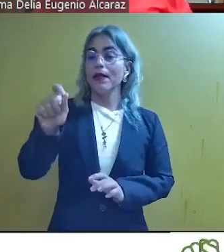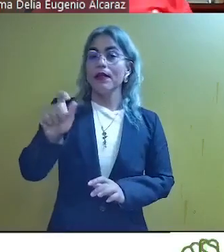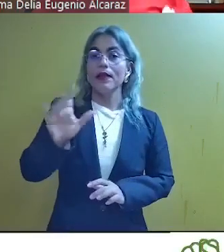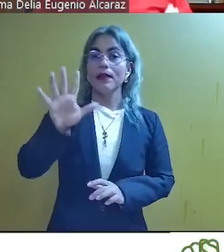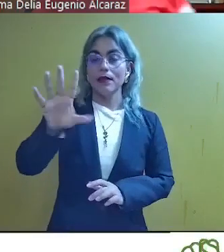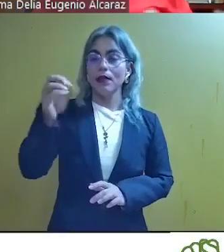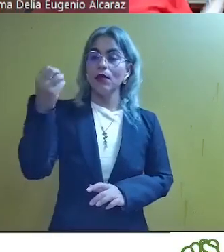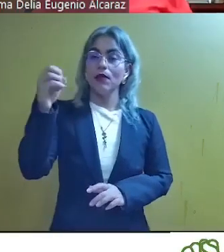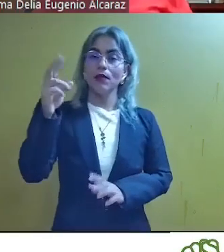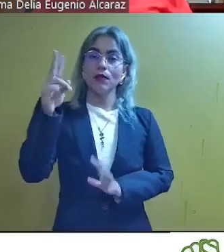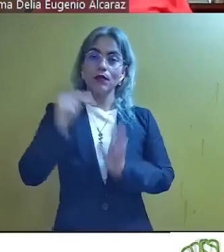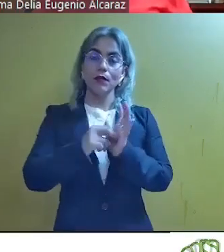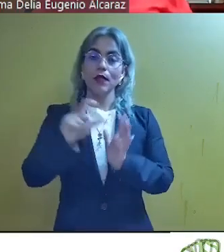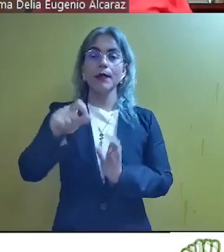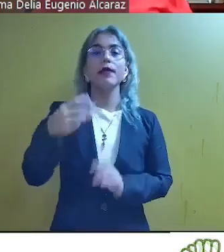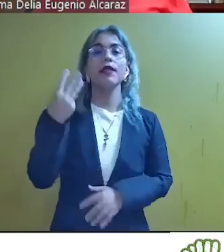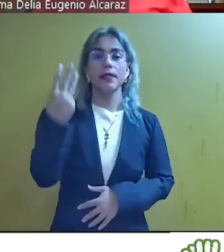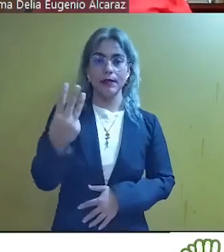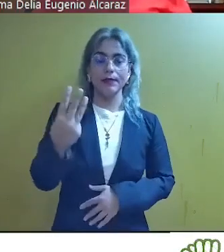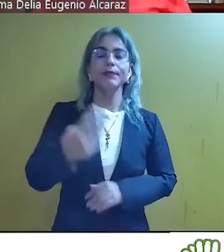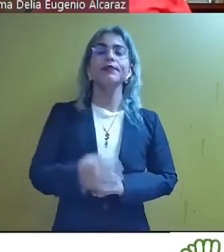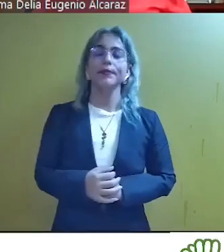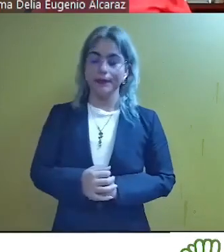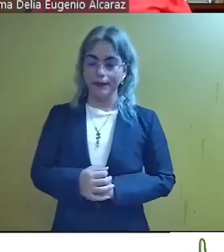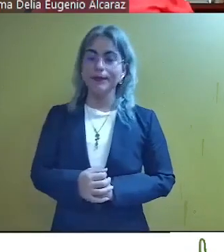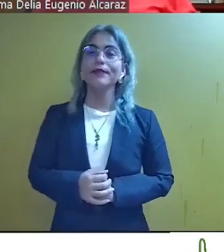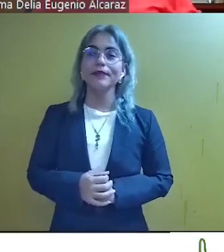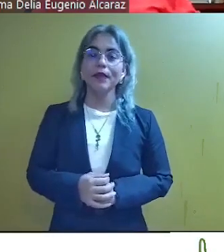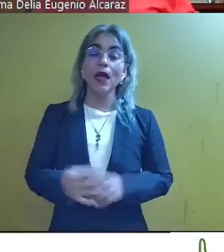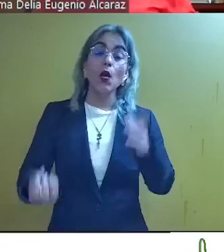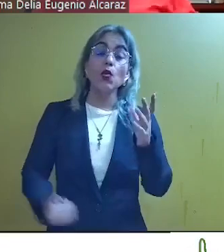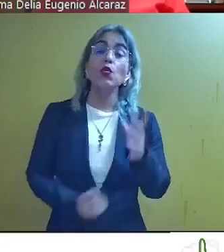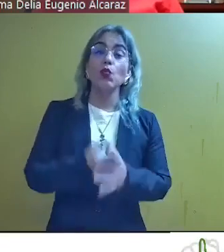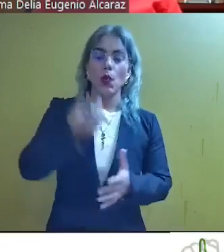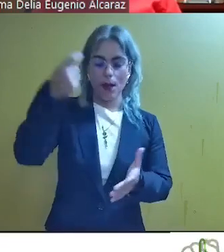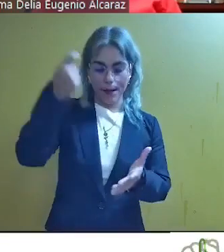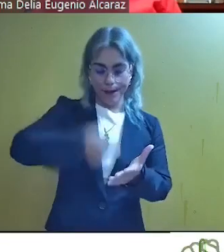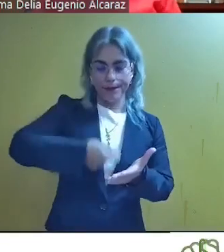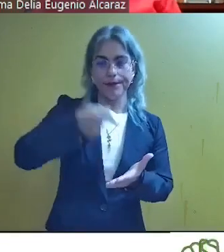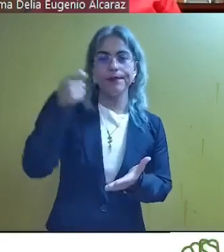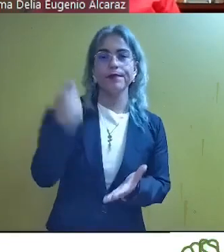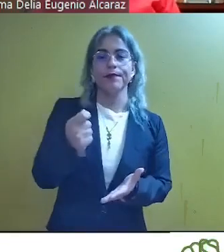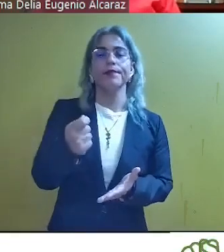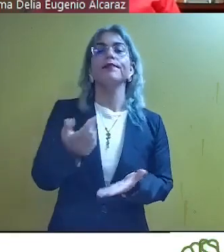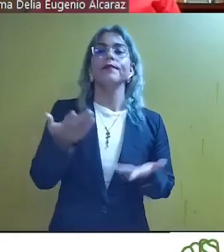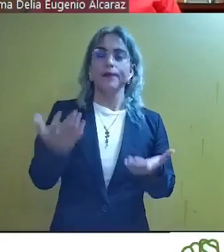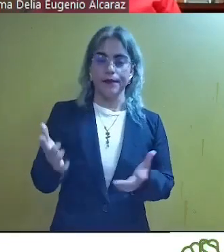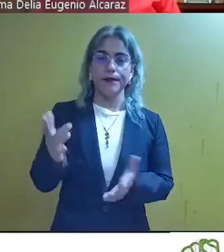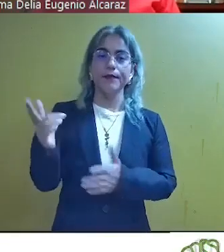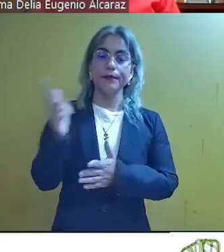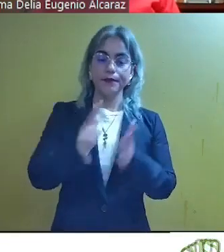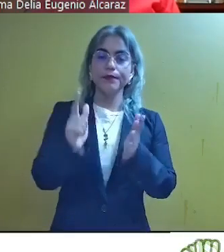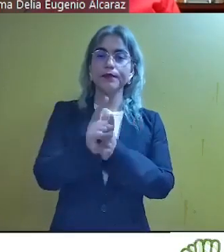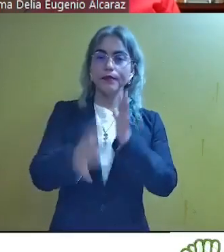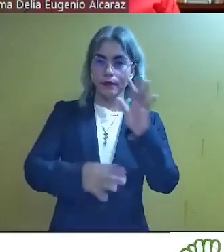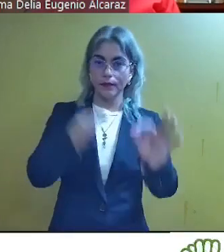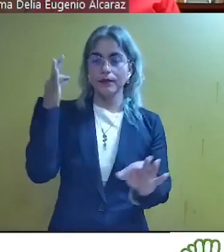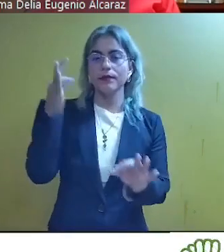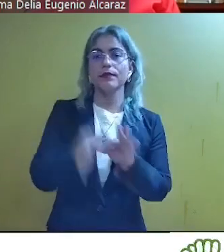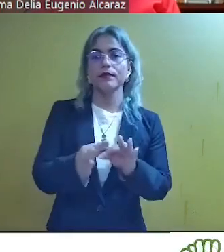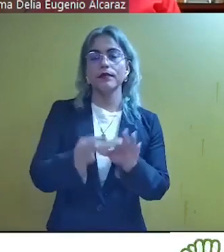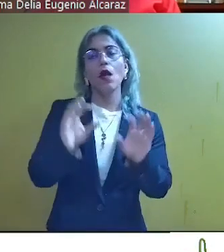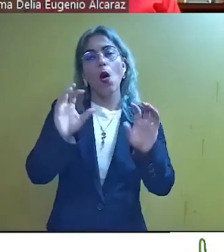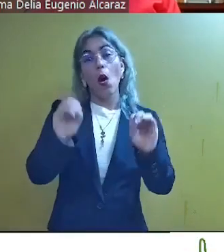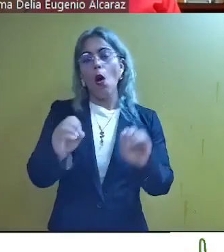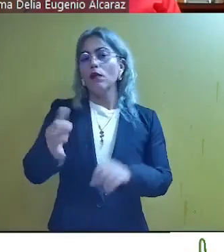ordenó que en plenitud de jurisdicción se emitiera una nueva en la que se pronunciara respecto a la legalidad o ilegalidad de la declaratoria